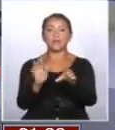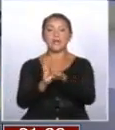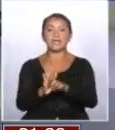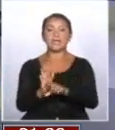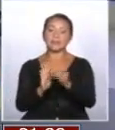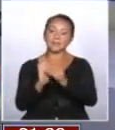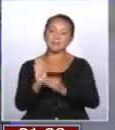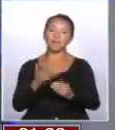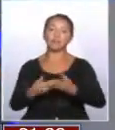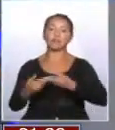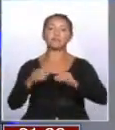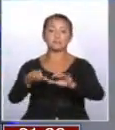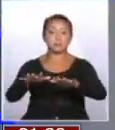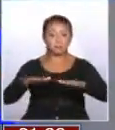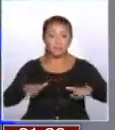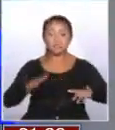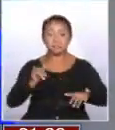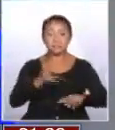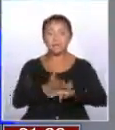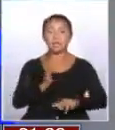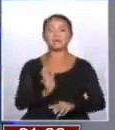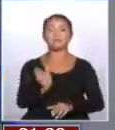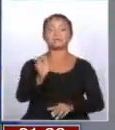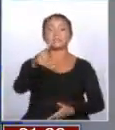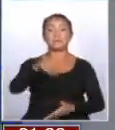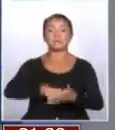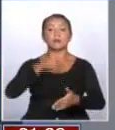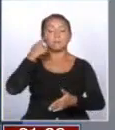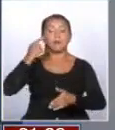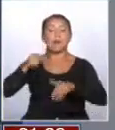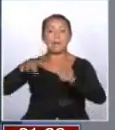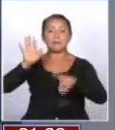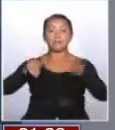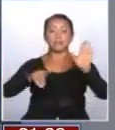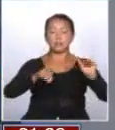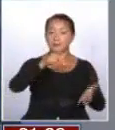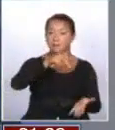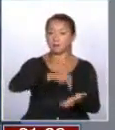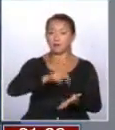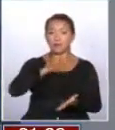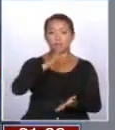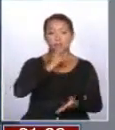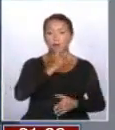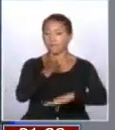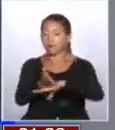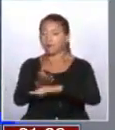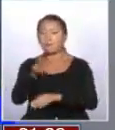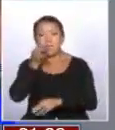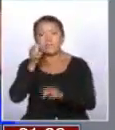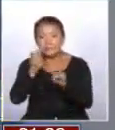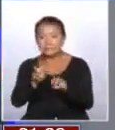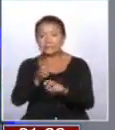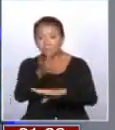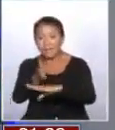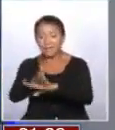una asamblea. Sigue siendo así y se vota en la asamblea, pero la mayoría de los parlamentarios que no están presentes, cuando a veces